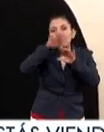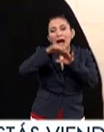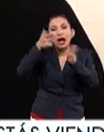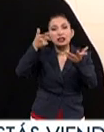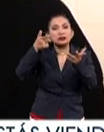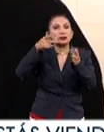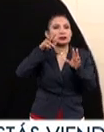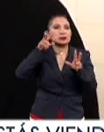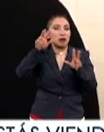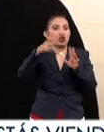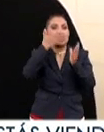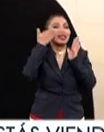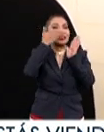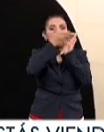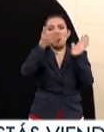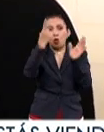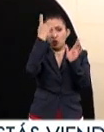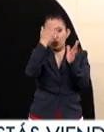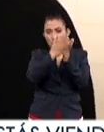que profundizar en una etapa,